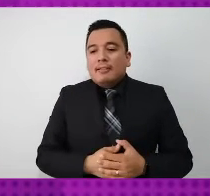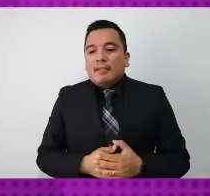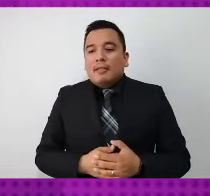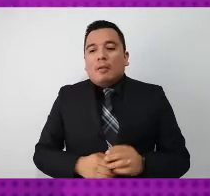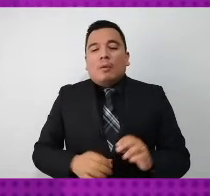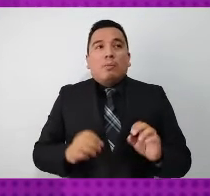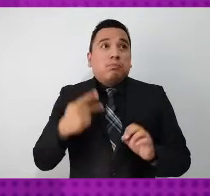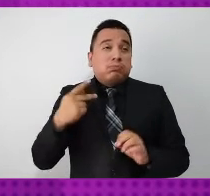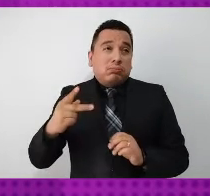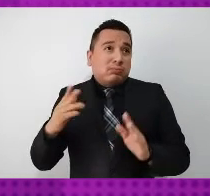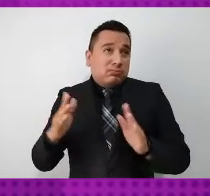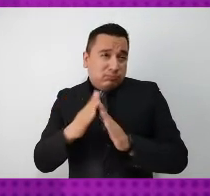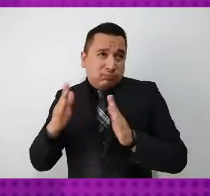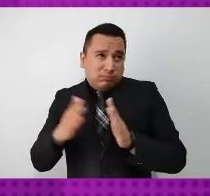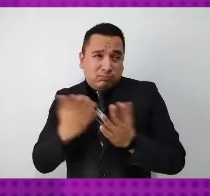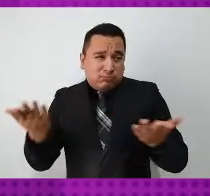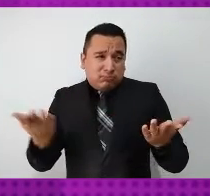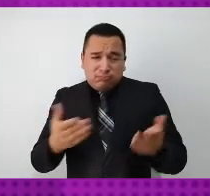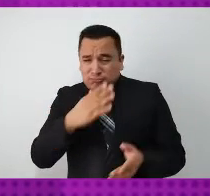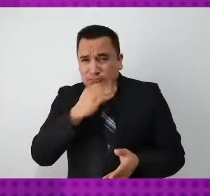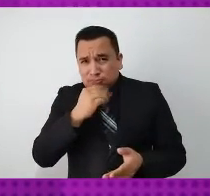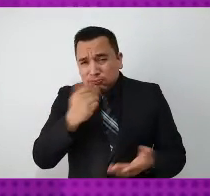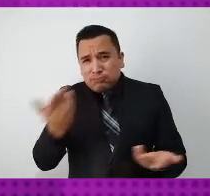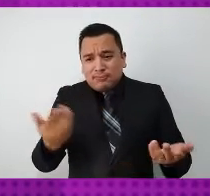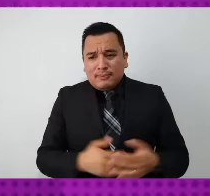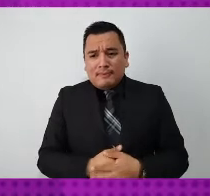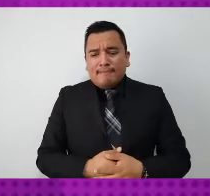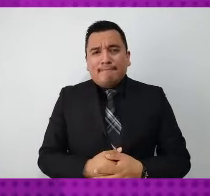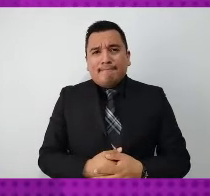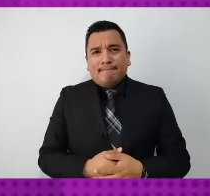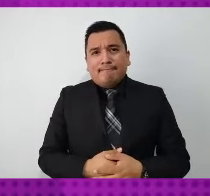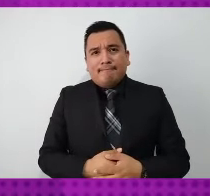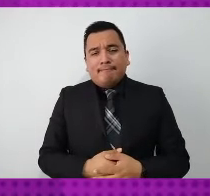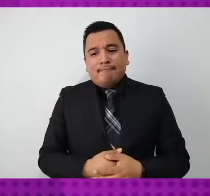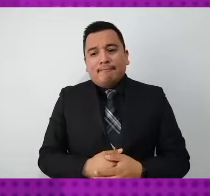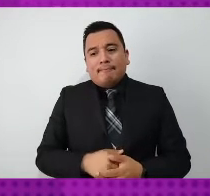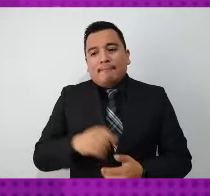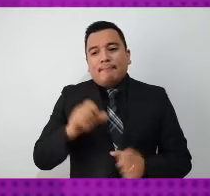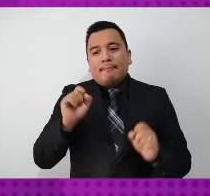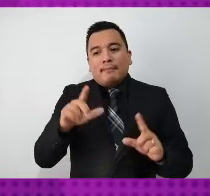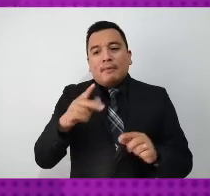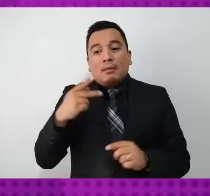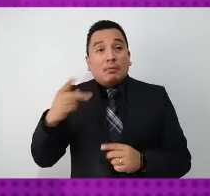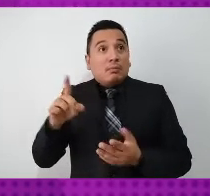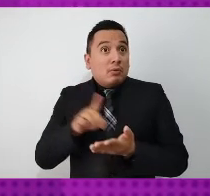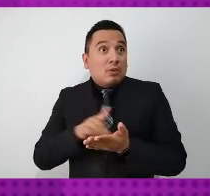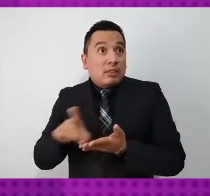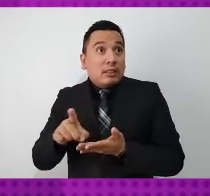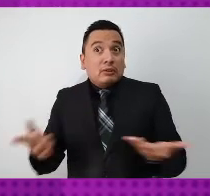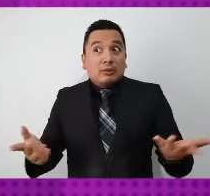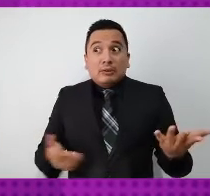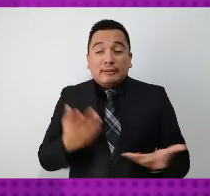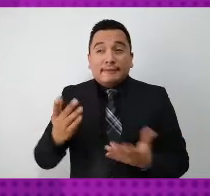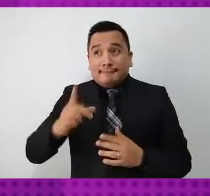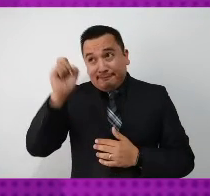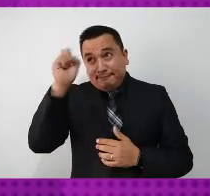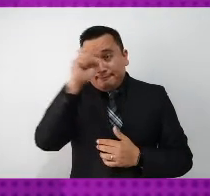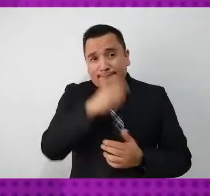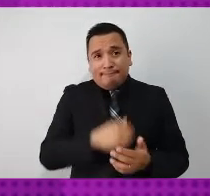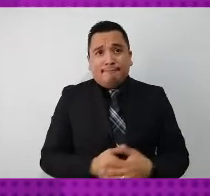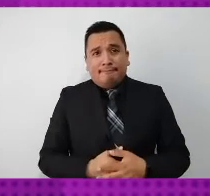participación y sobre todo el ejercicio pleno de sus derechos en cualquiera de los ámbitos